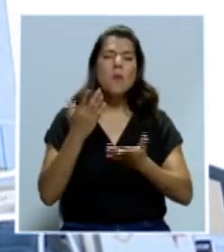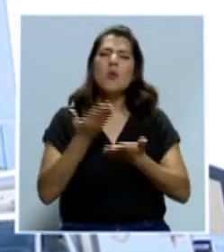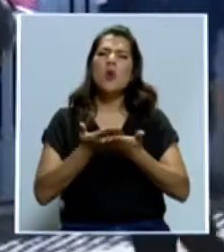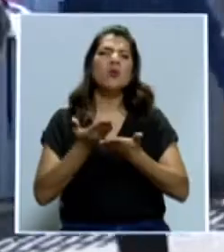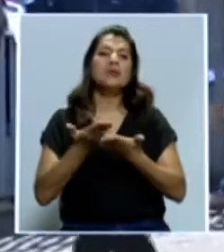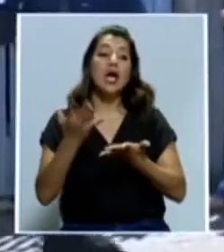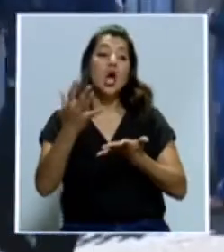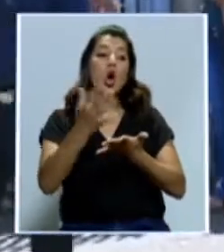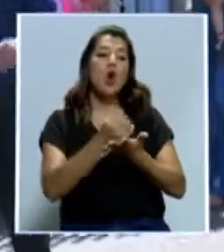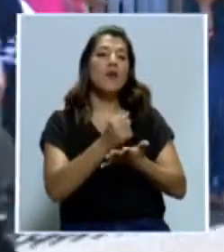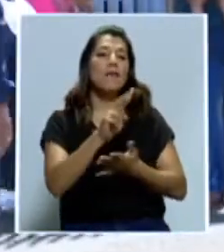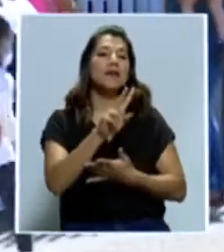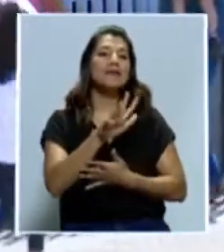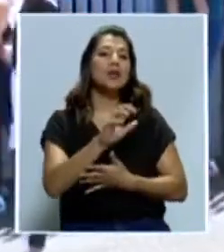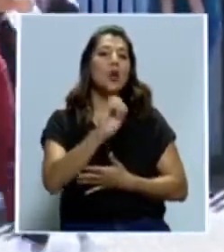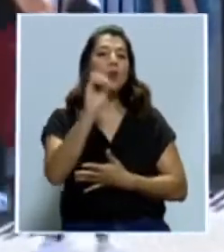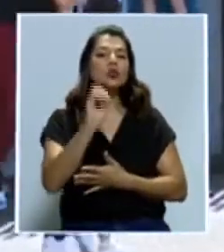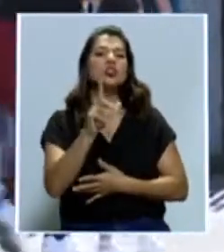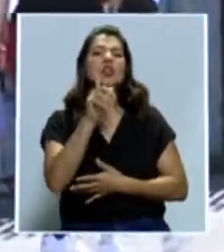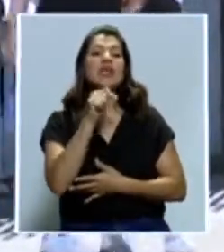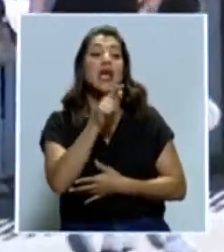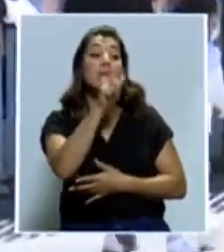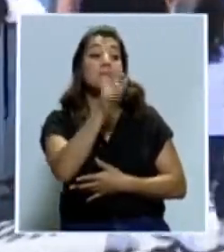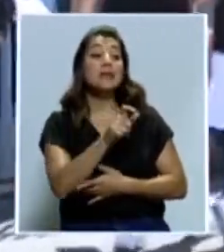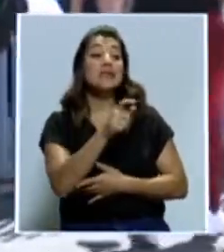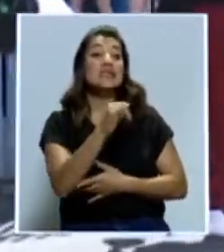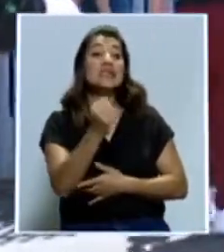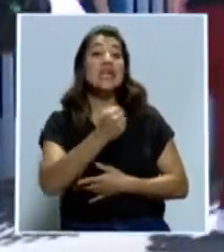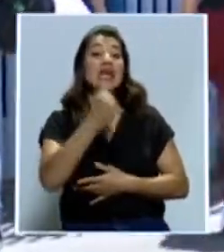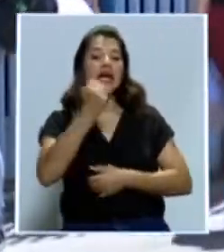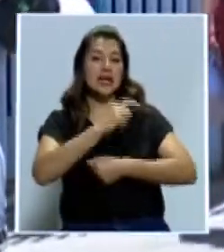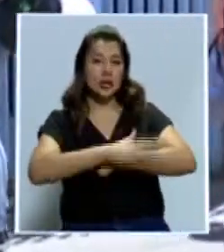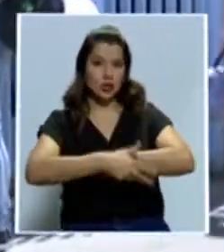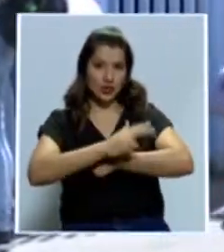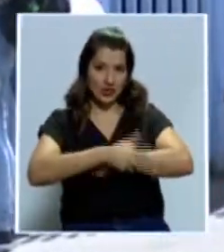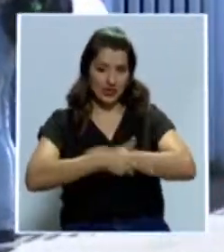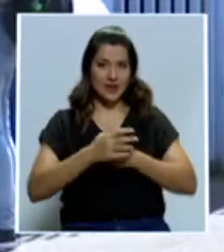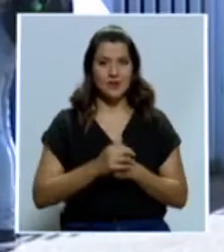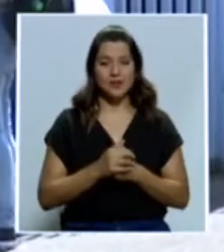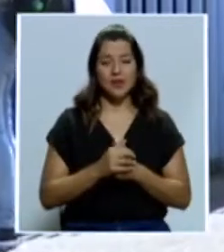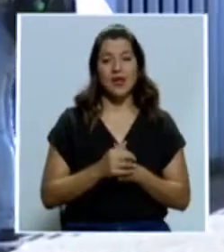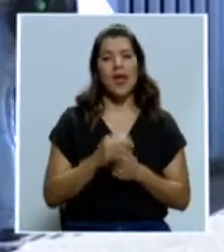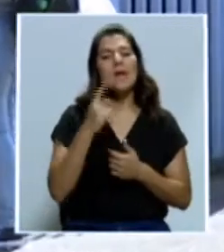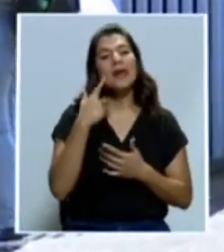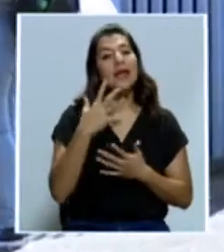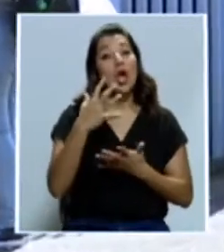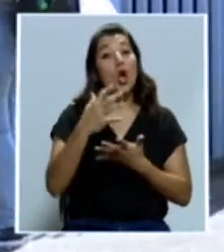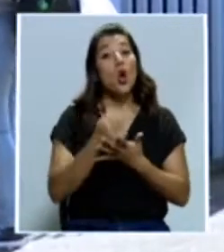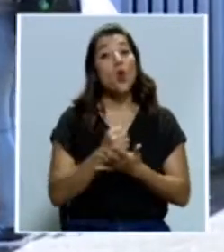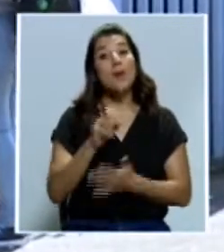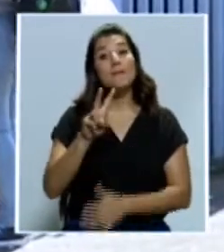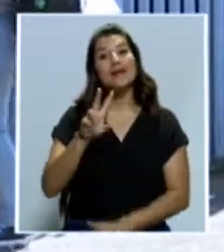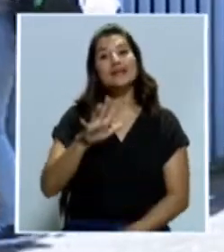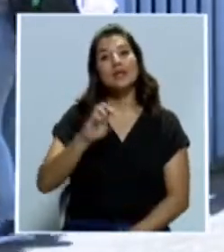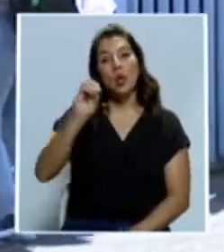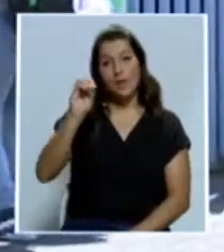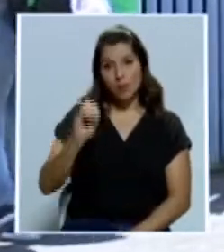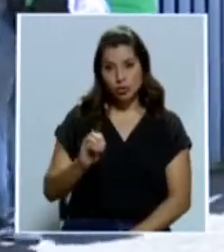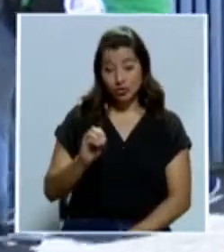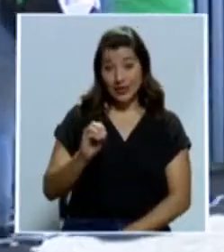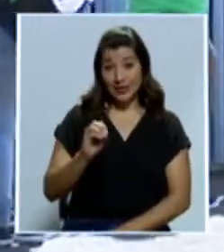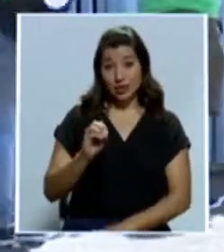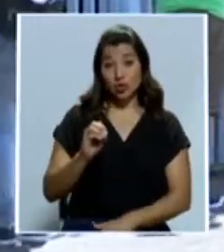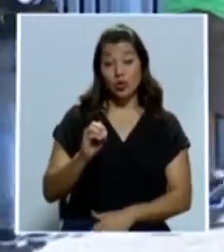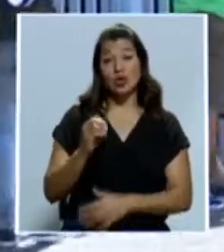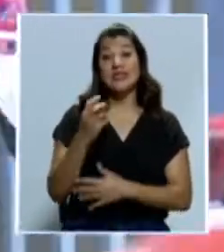que venda, distribuya o comercialice la Junta de Protección Social. El fin es gravar con un 25% los premios que superen